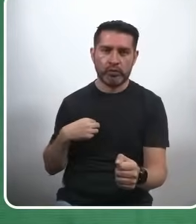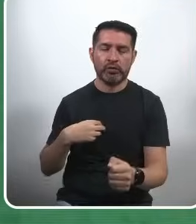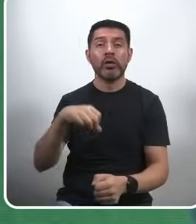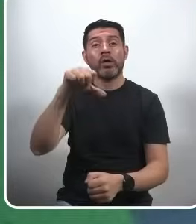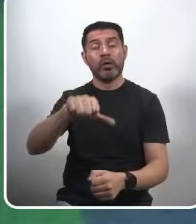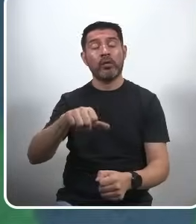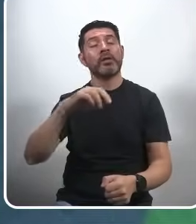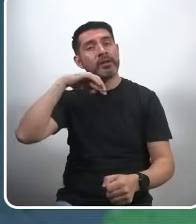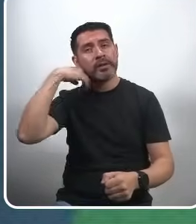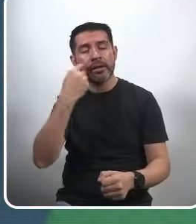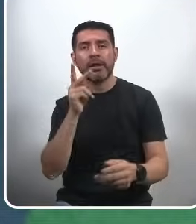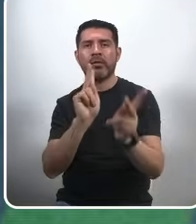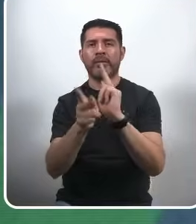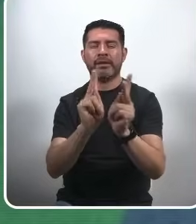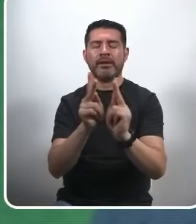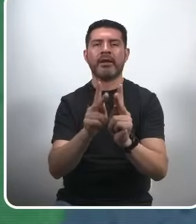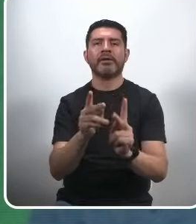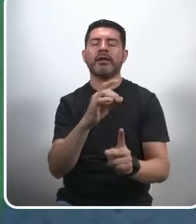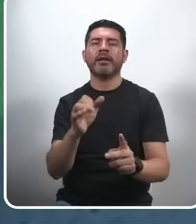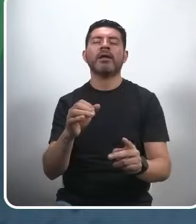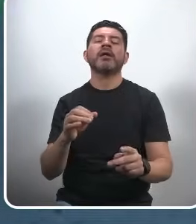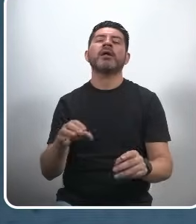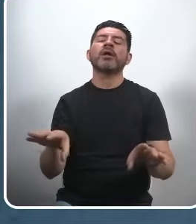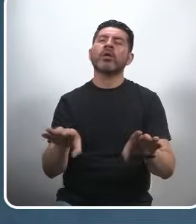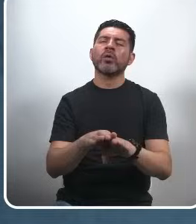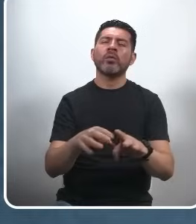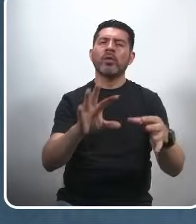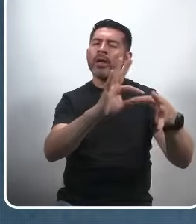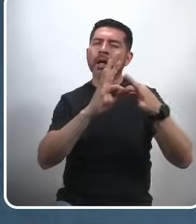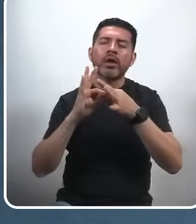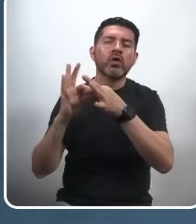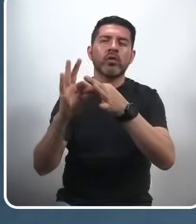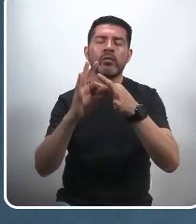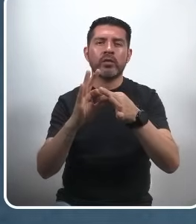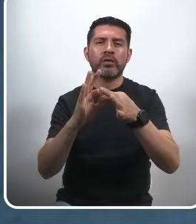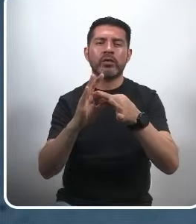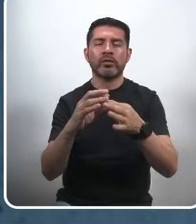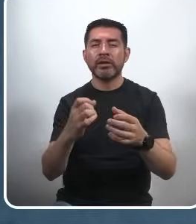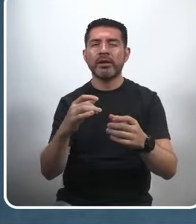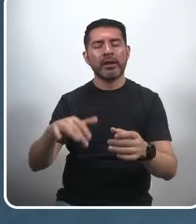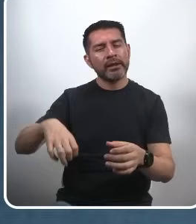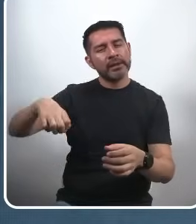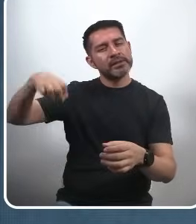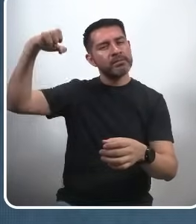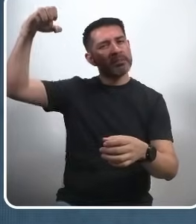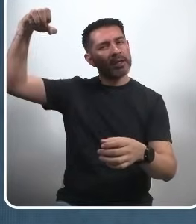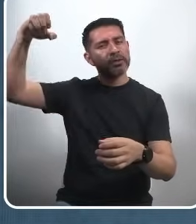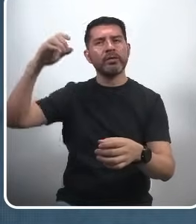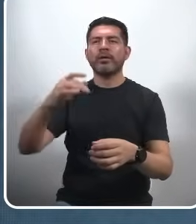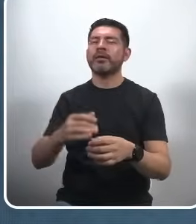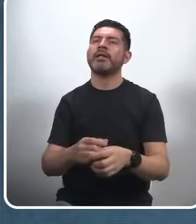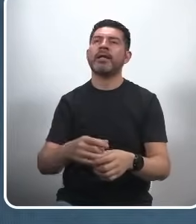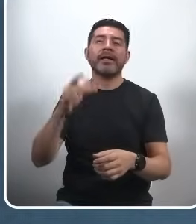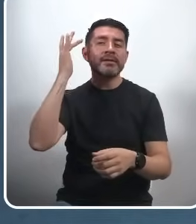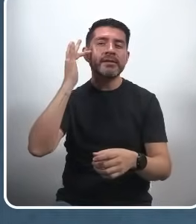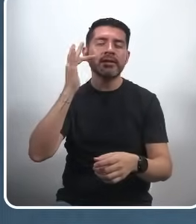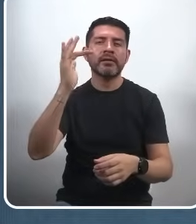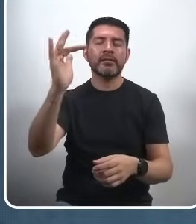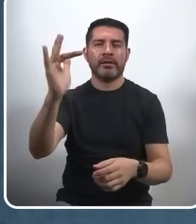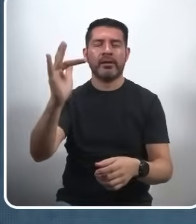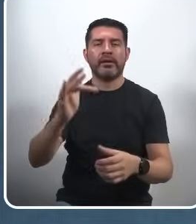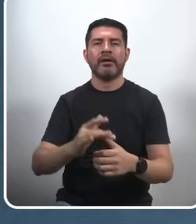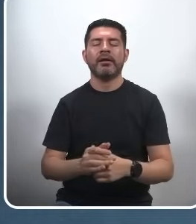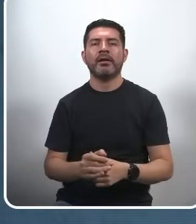hablarte de cómo la armonía y la madurez y la santidad están conectados. Romanos